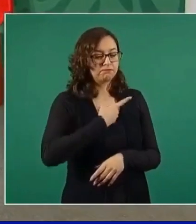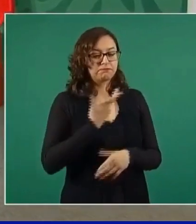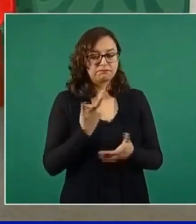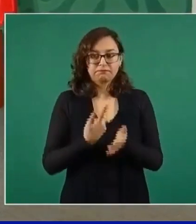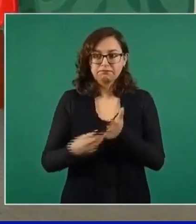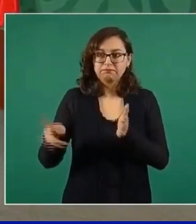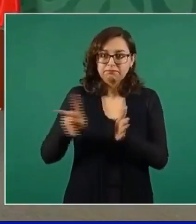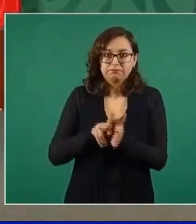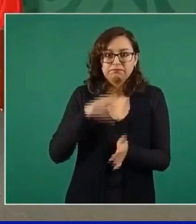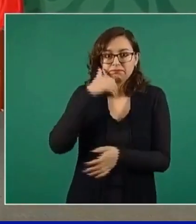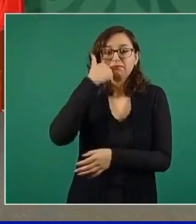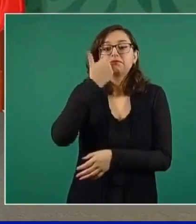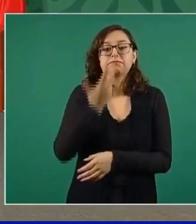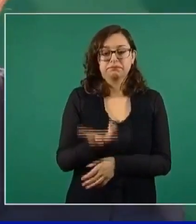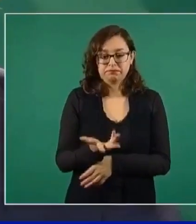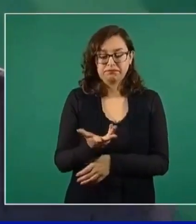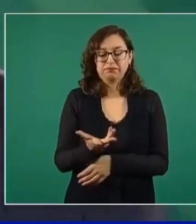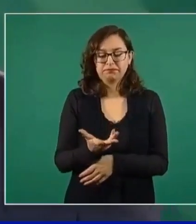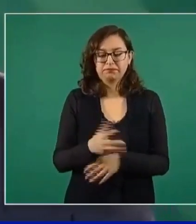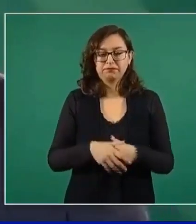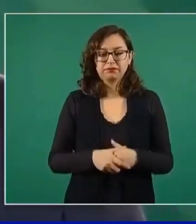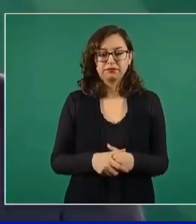Pero ahora, como